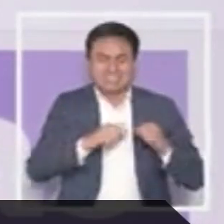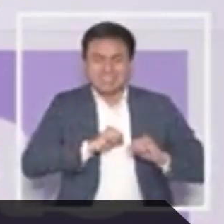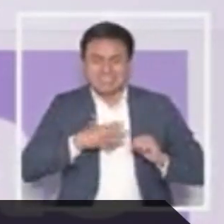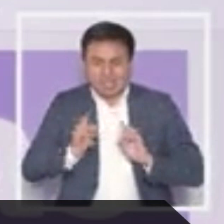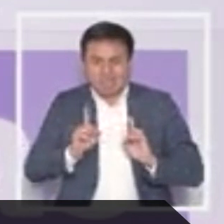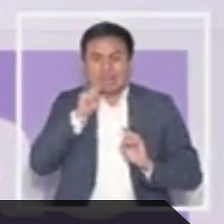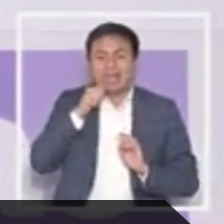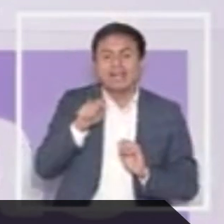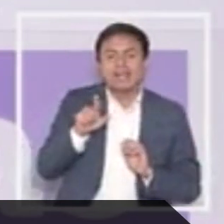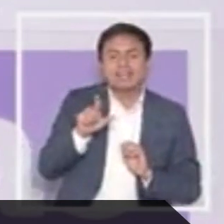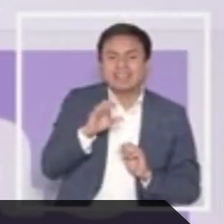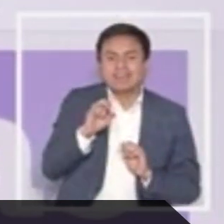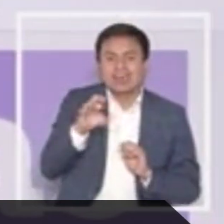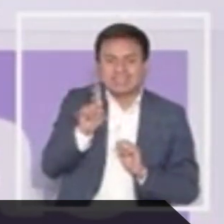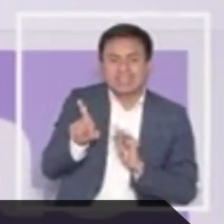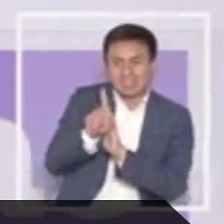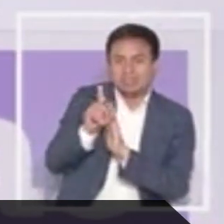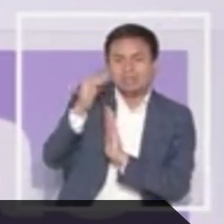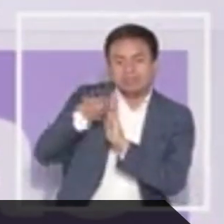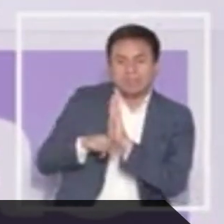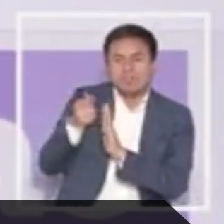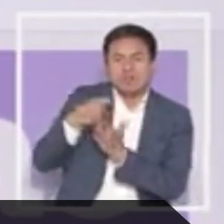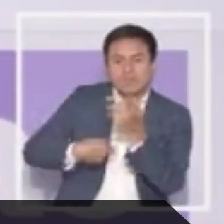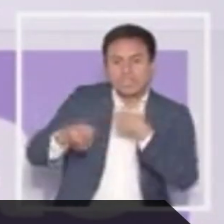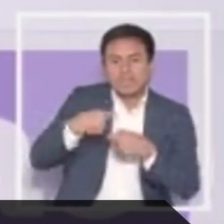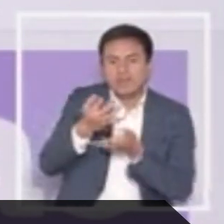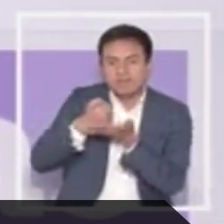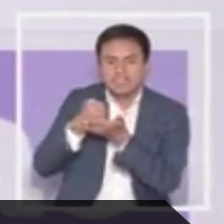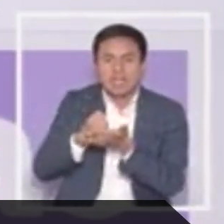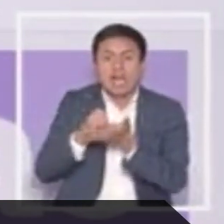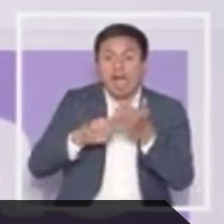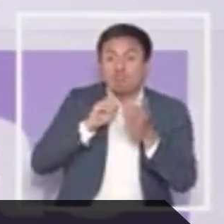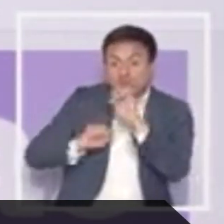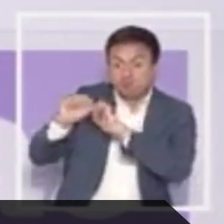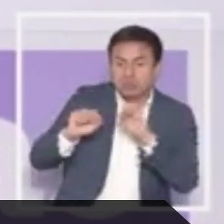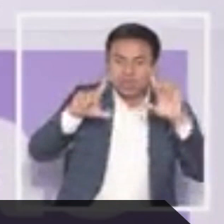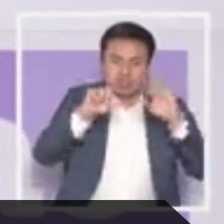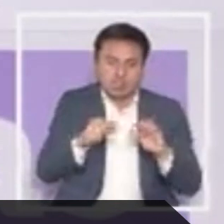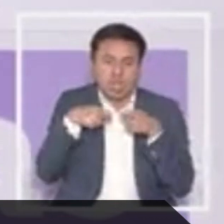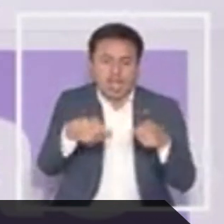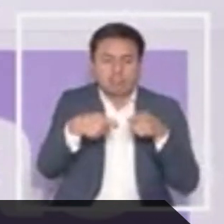Senabast con la finalidad de disminuir el precio de venta en las farmacias dependientes y cadenas,